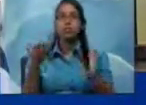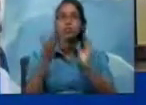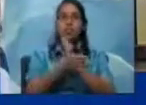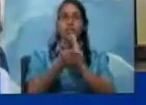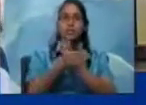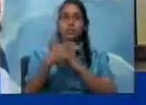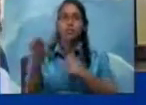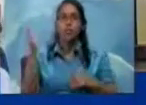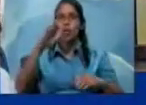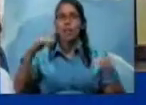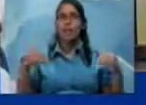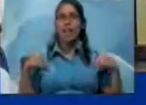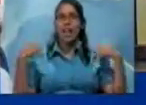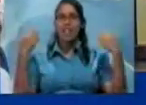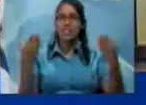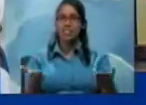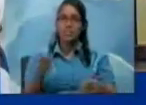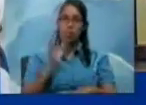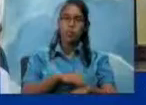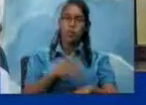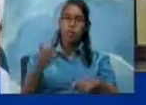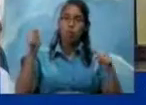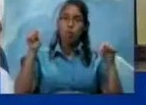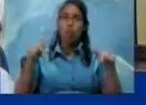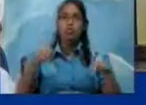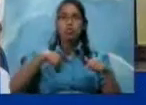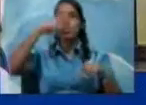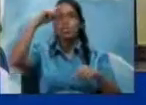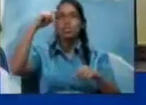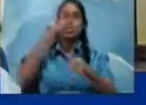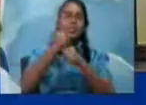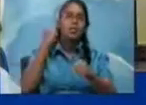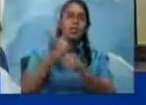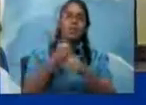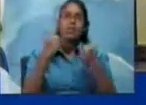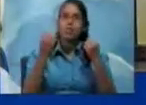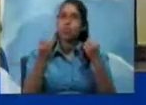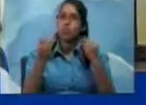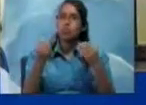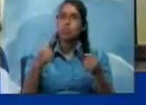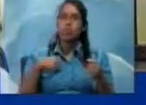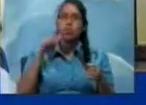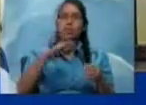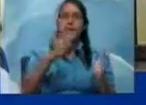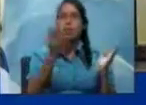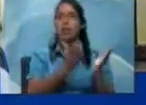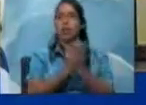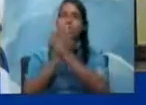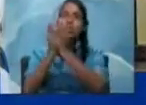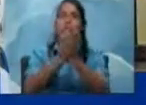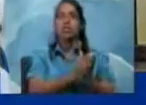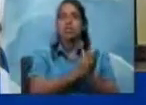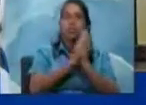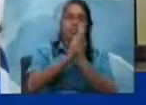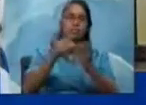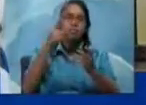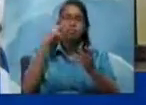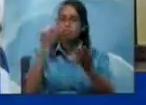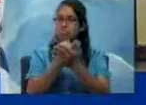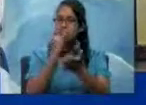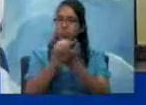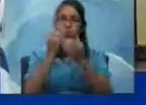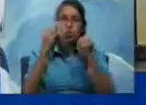estoy cansado porque hoy Yo trabajé mucho yo estaba estudiando y el examen fue tan fuerte No